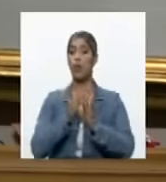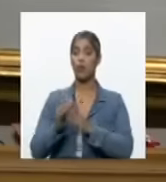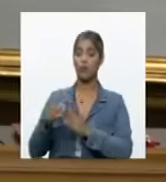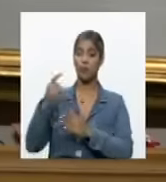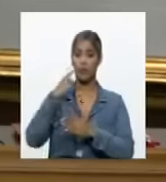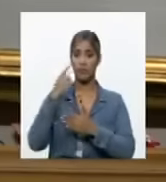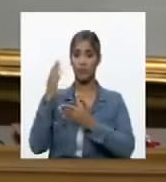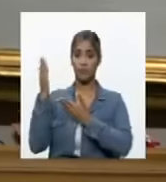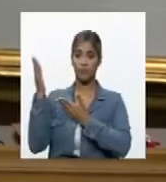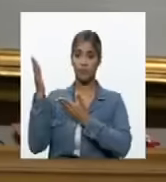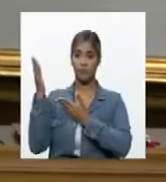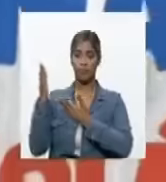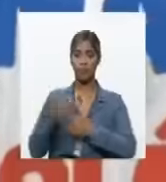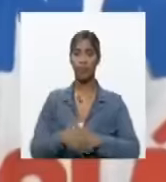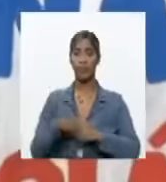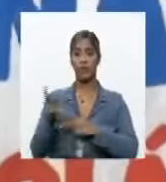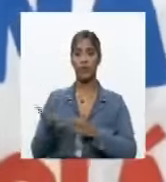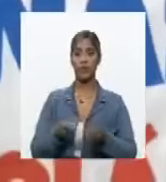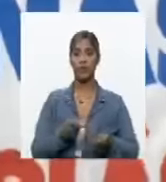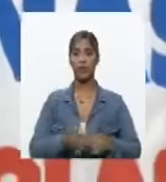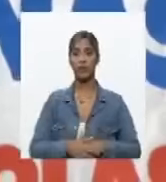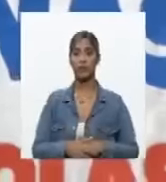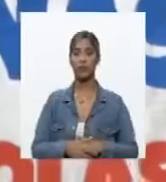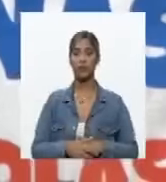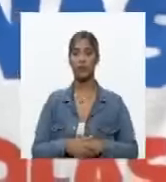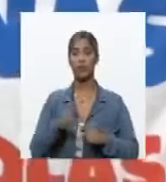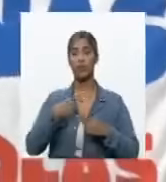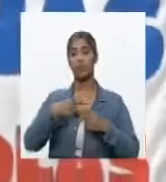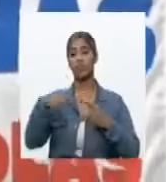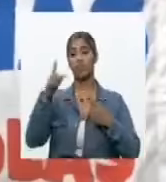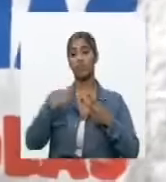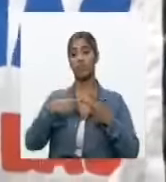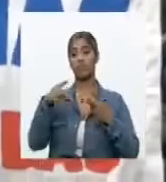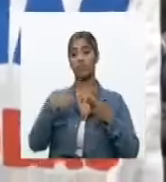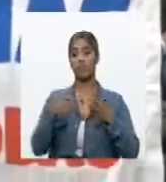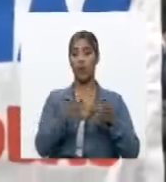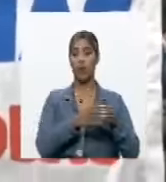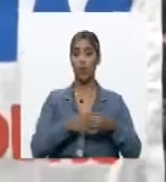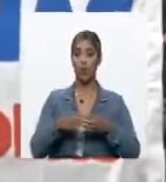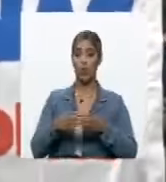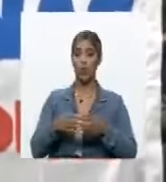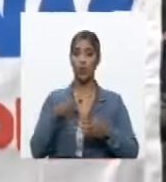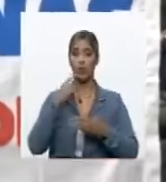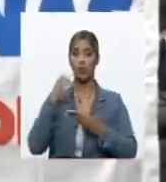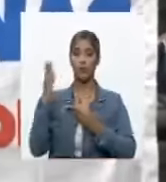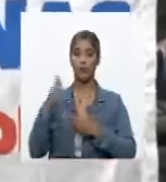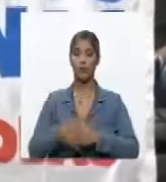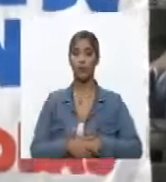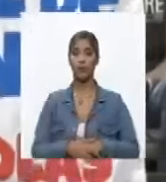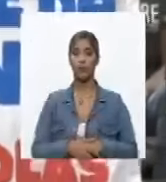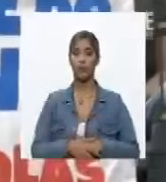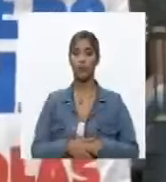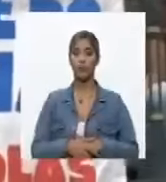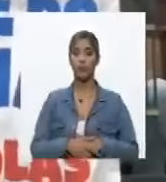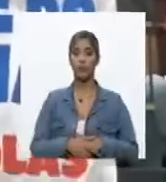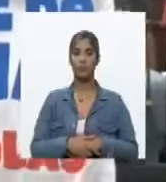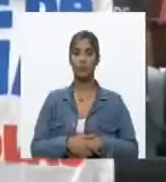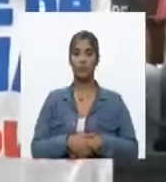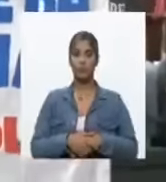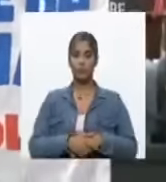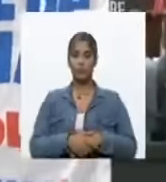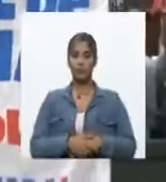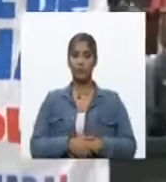Socialista Antonio José de Sucre, bienvenido. Representante de la Comuna Socialista Simón Bolívar, bienvenido. De la Comuna